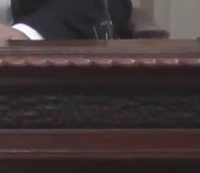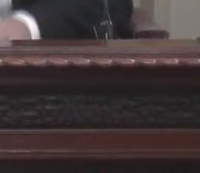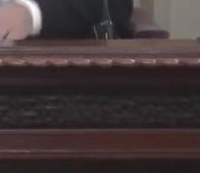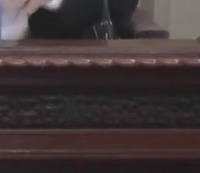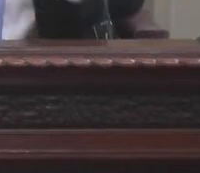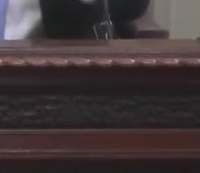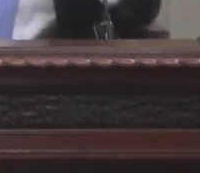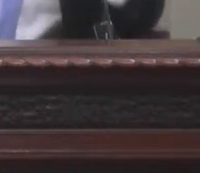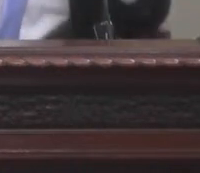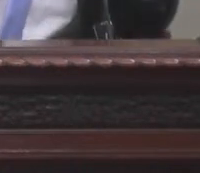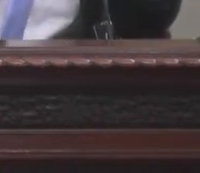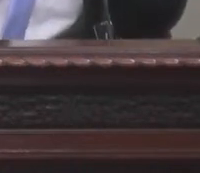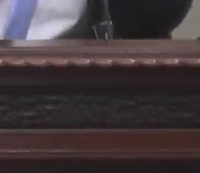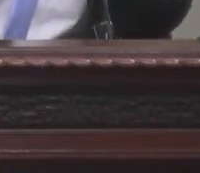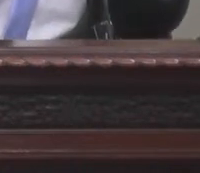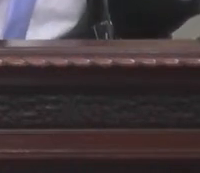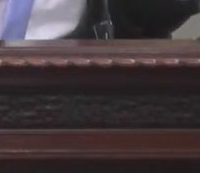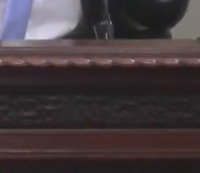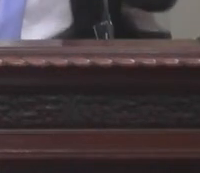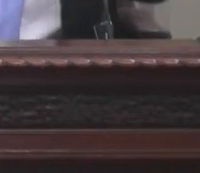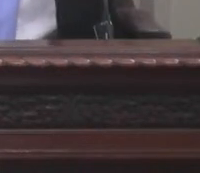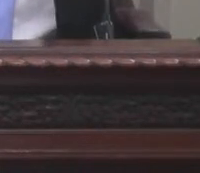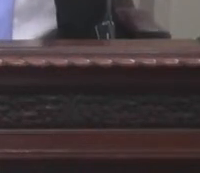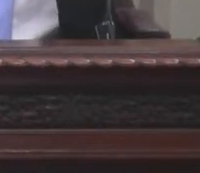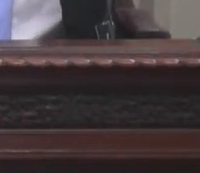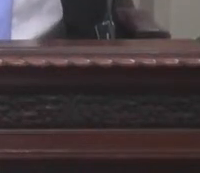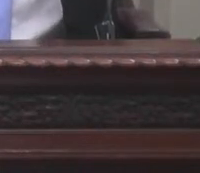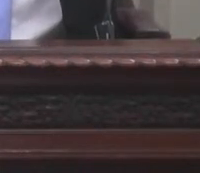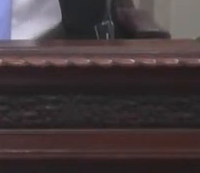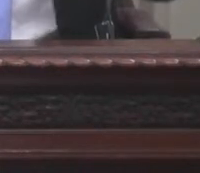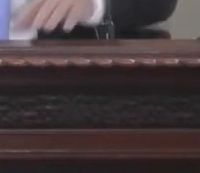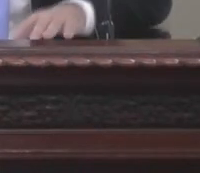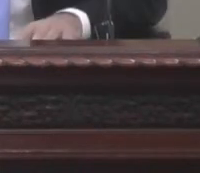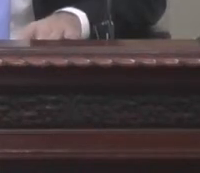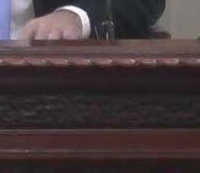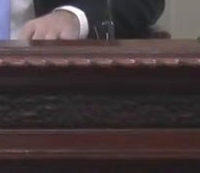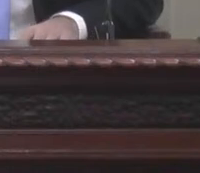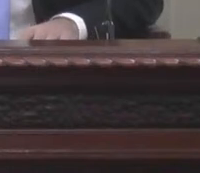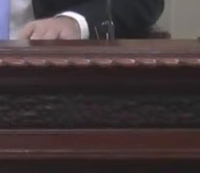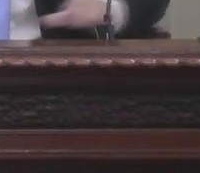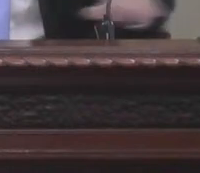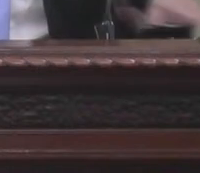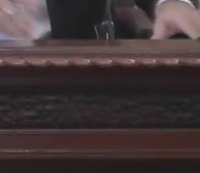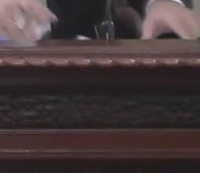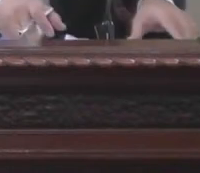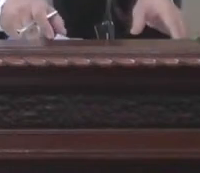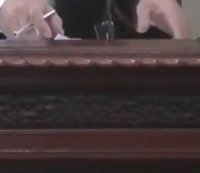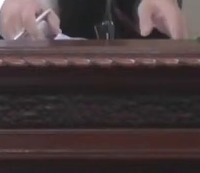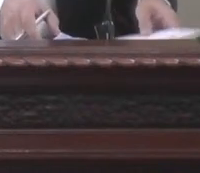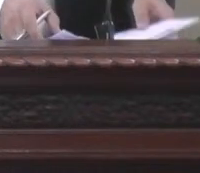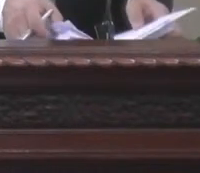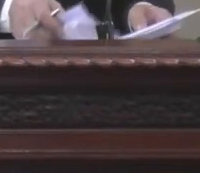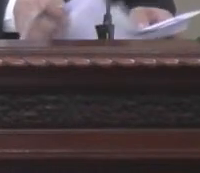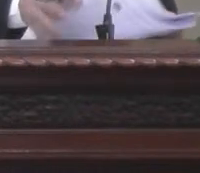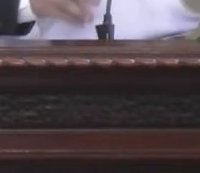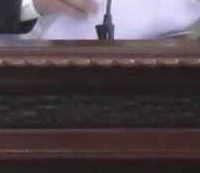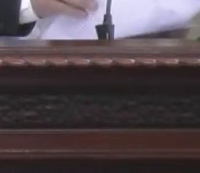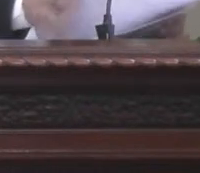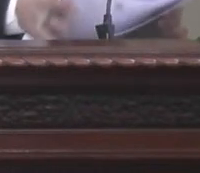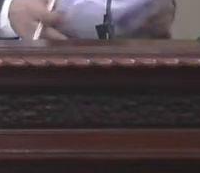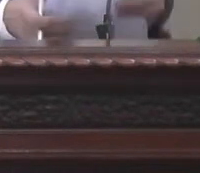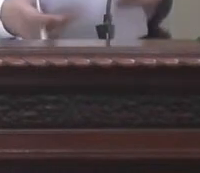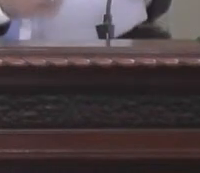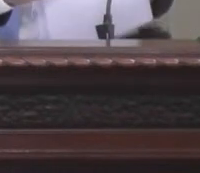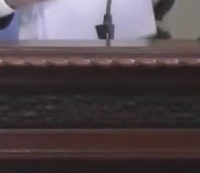Bien, entonces ahora sí, vamos a votar a consideración los asuntos 2 a